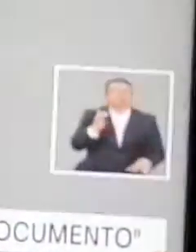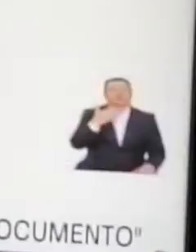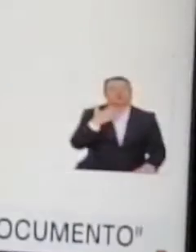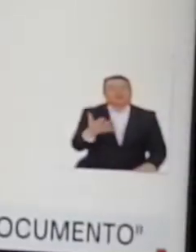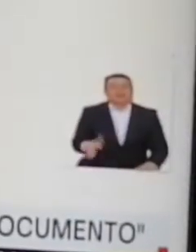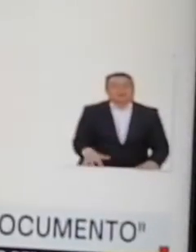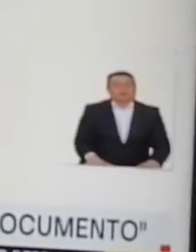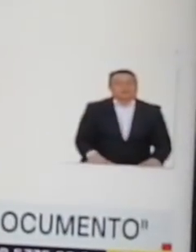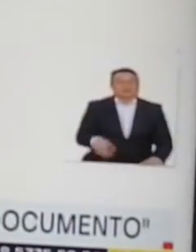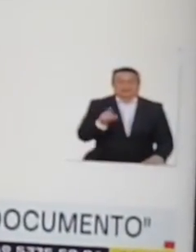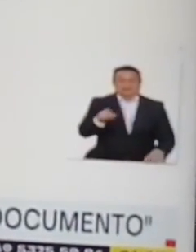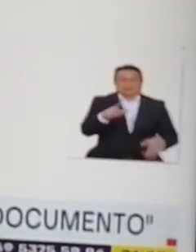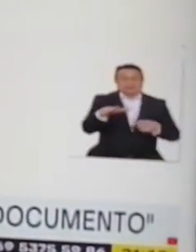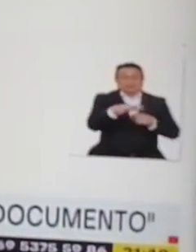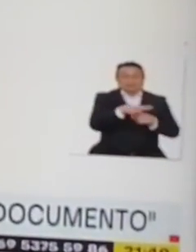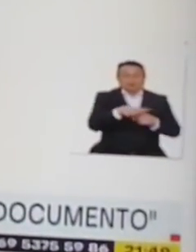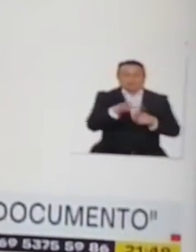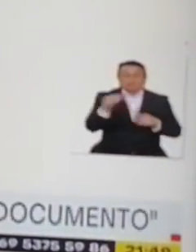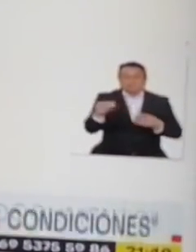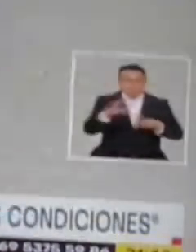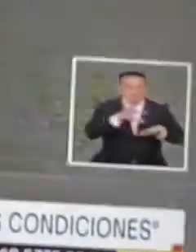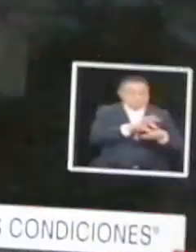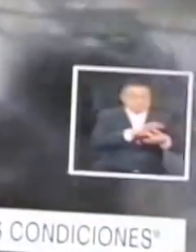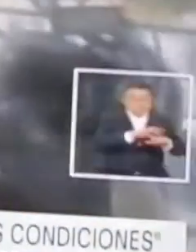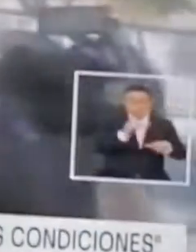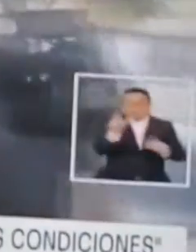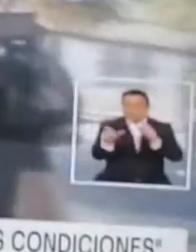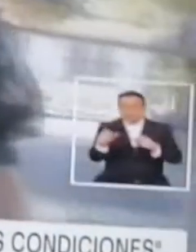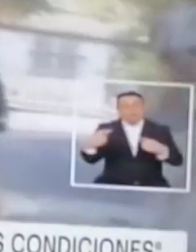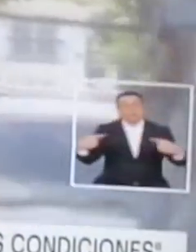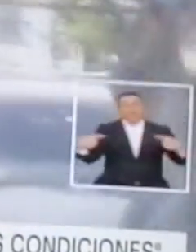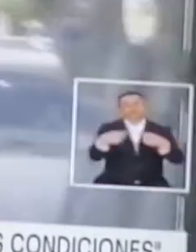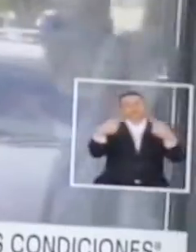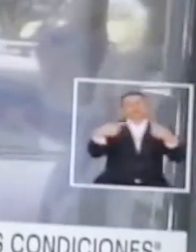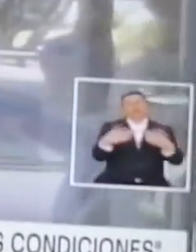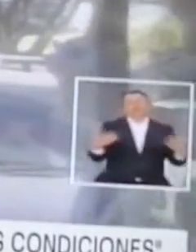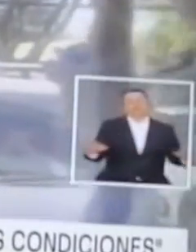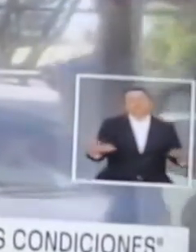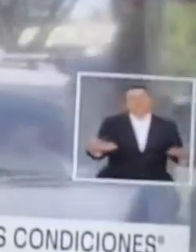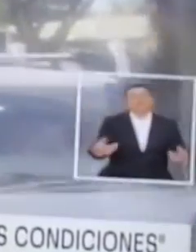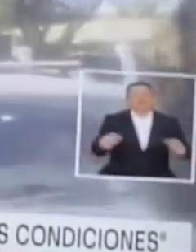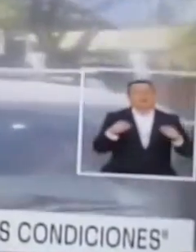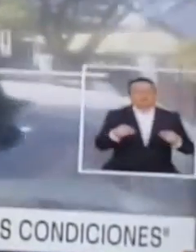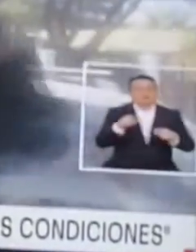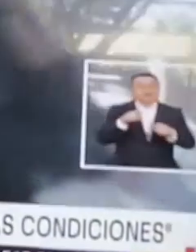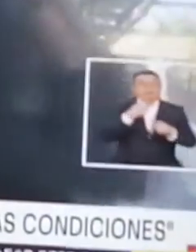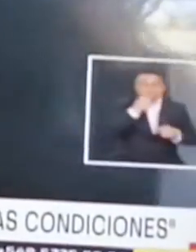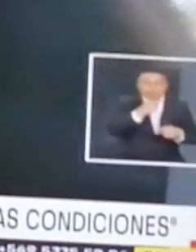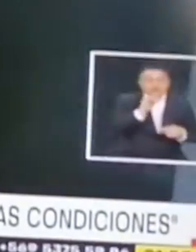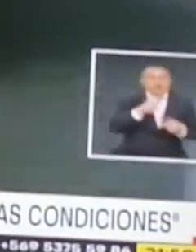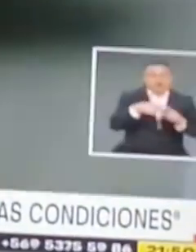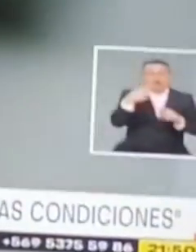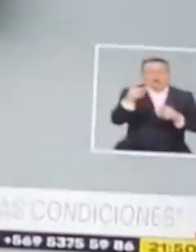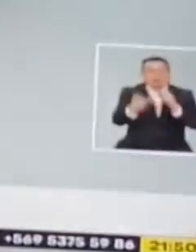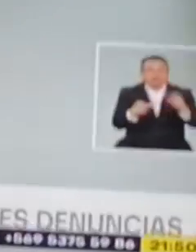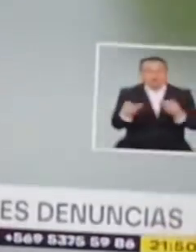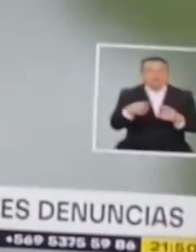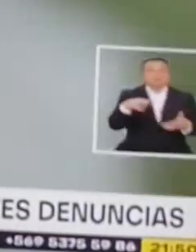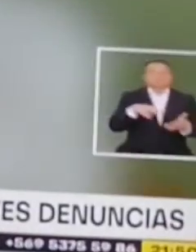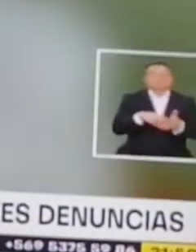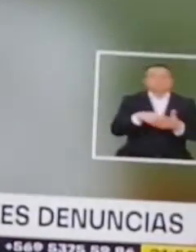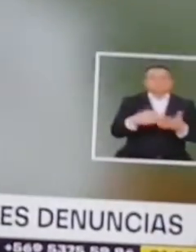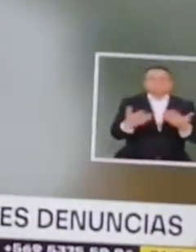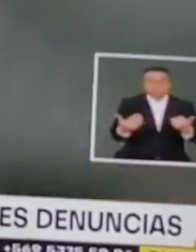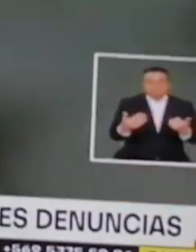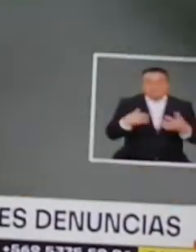Bajo esas condiciones, la relación médico-paciente está rota. Ahora Priscila y las otras denunciantes solo esperan tener